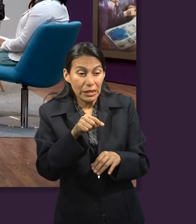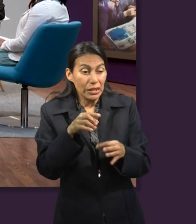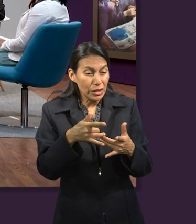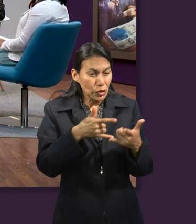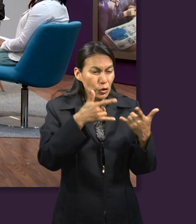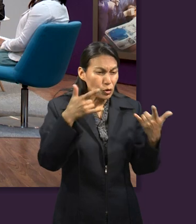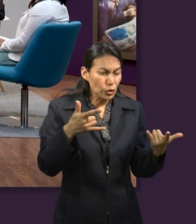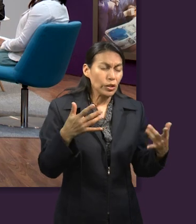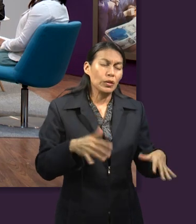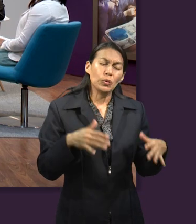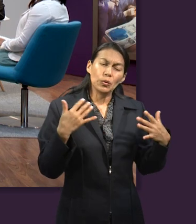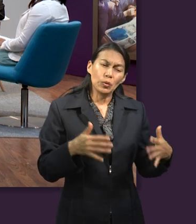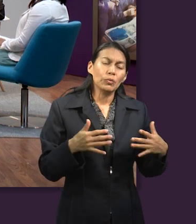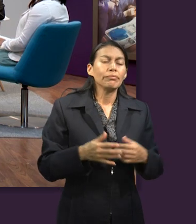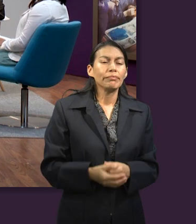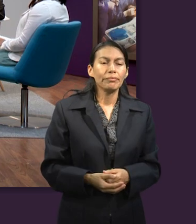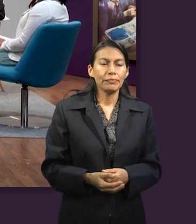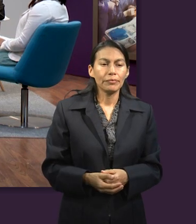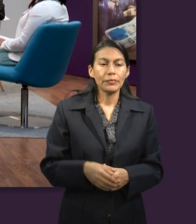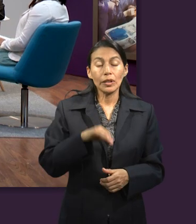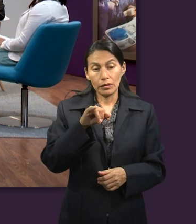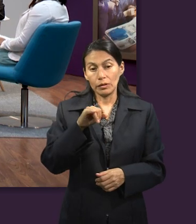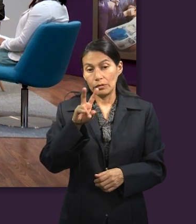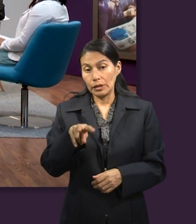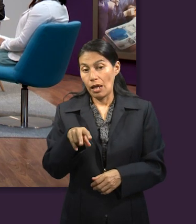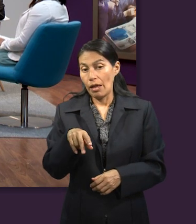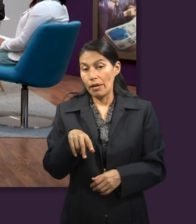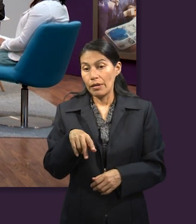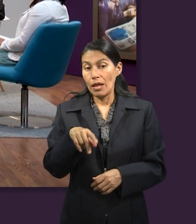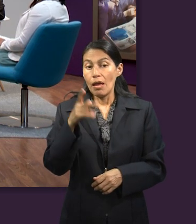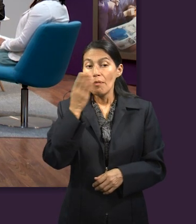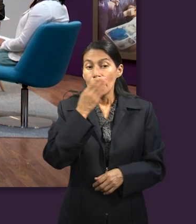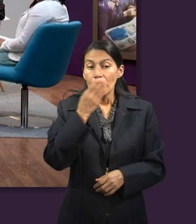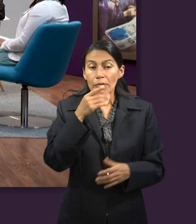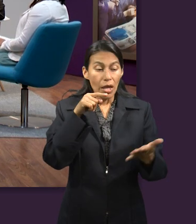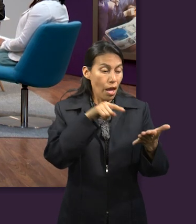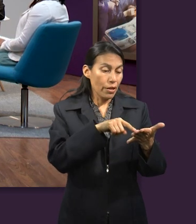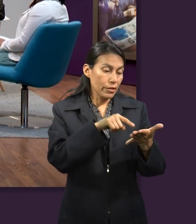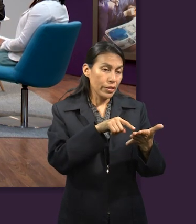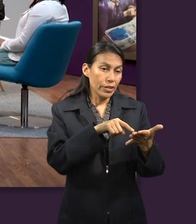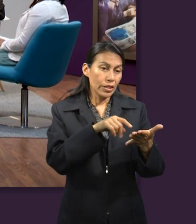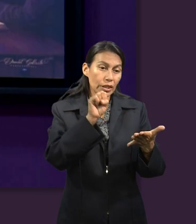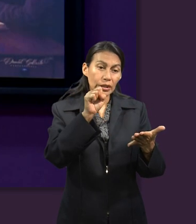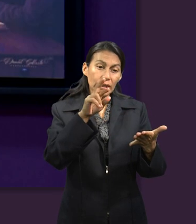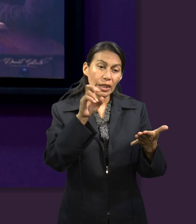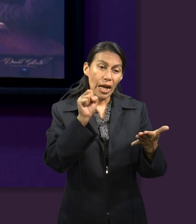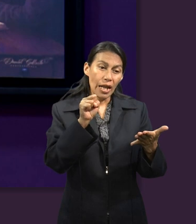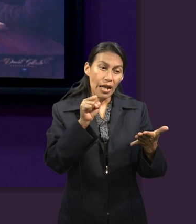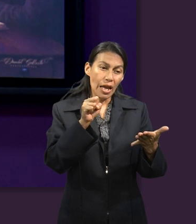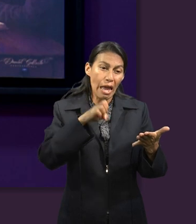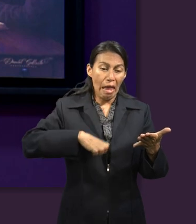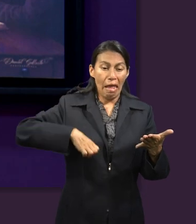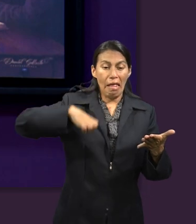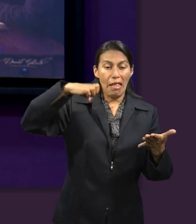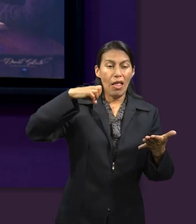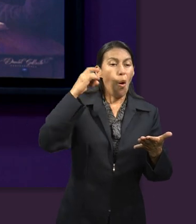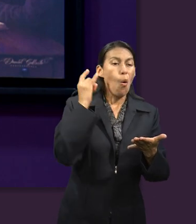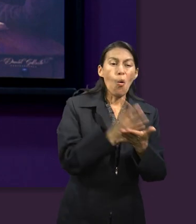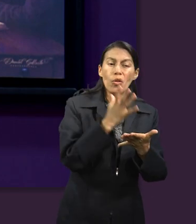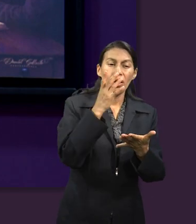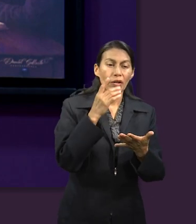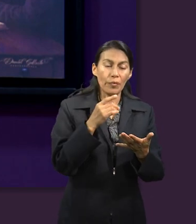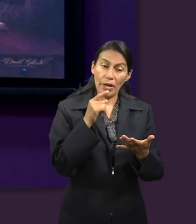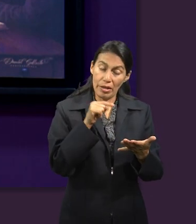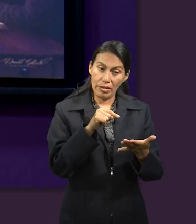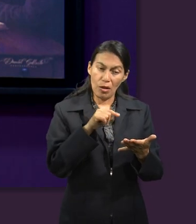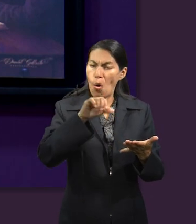está en esta parte de la historia si incluso de sara es la única mujer en la biblia en la cual se menciona su edad no entonces nos